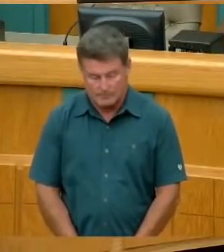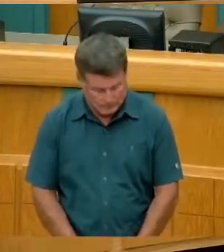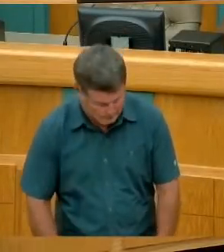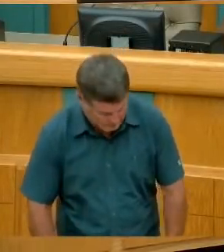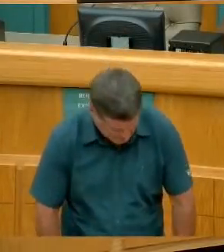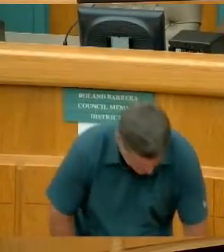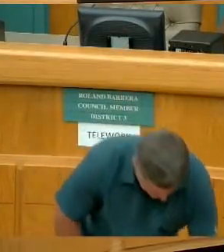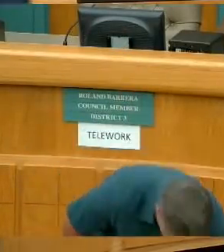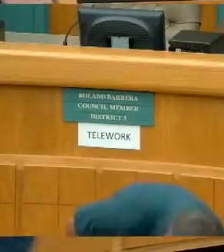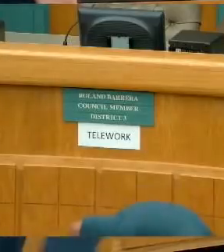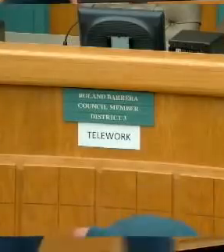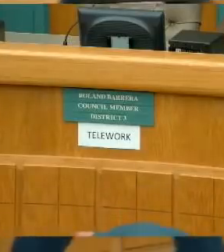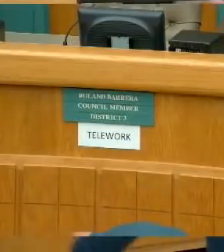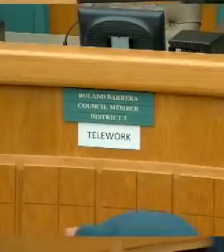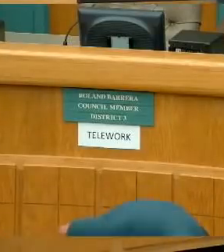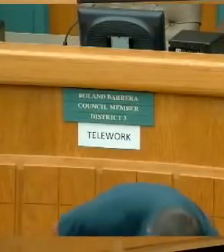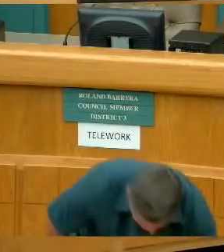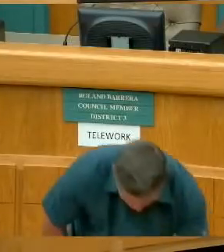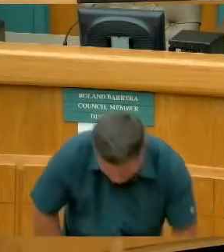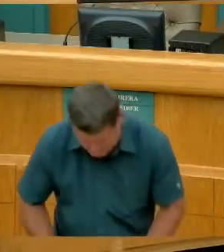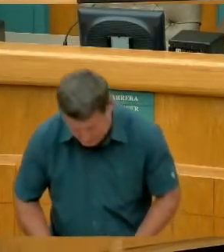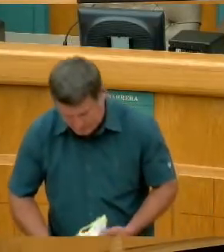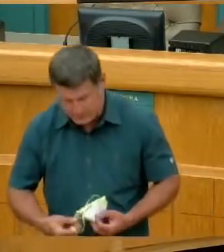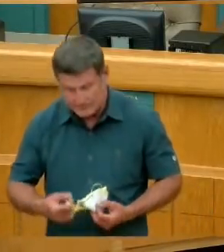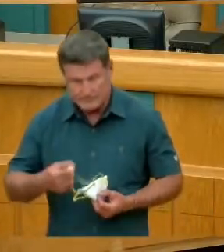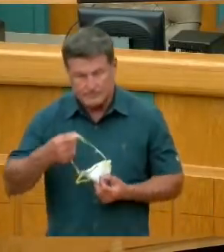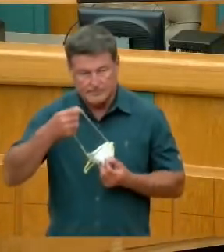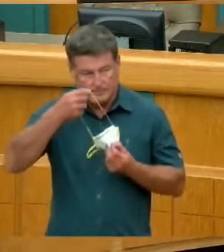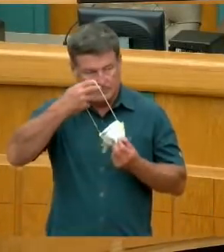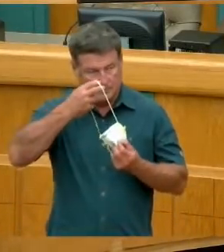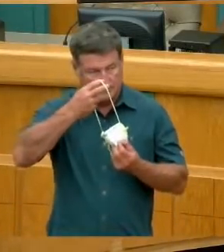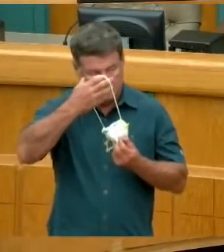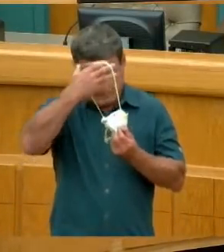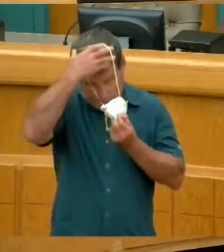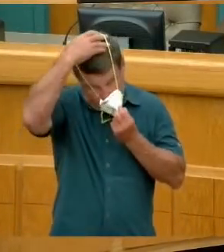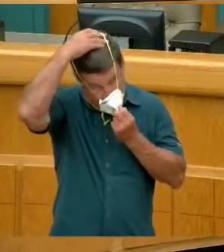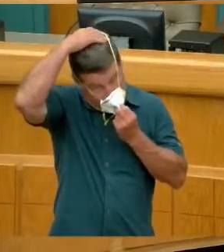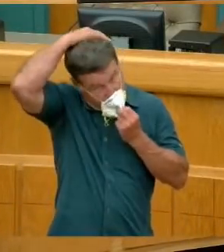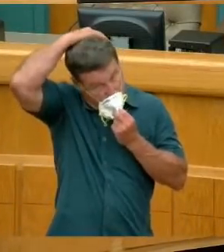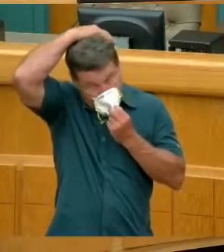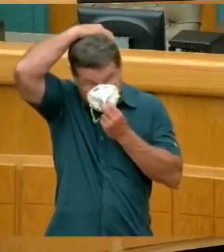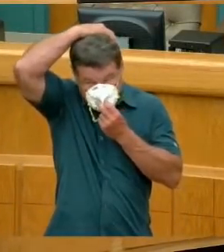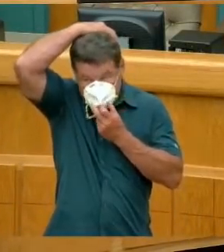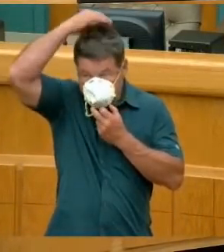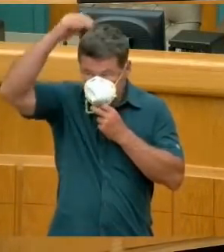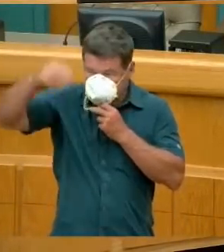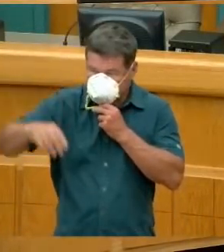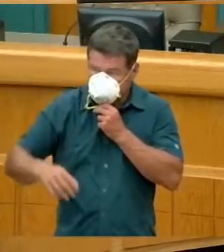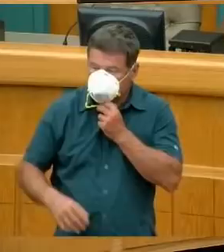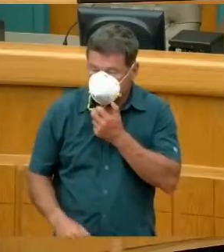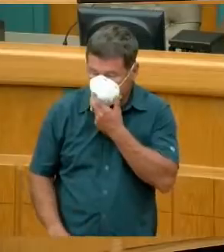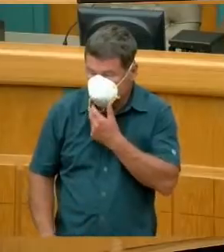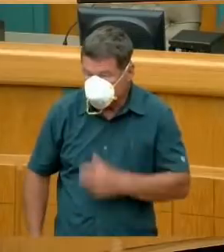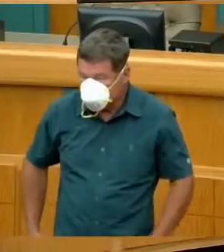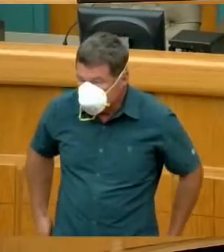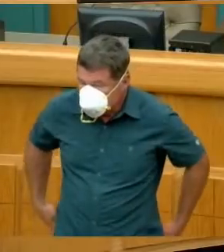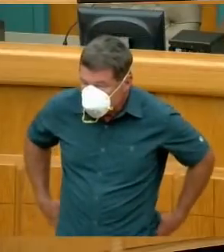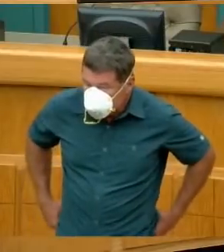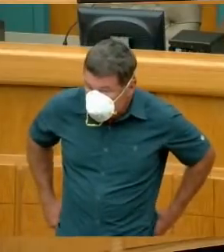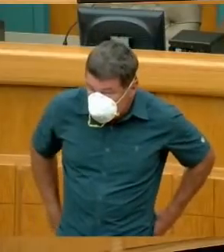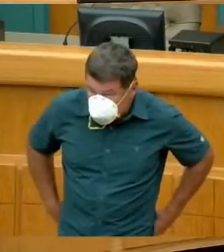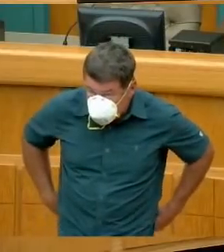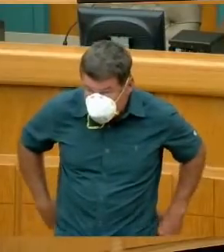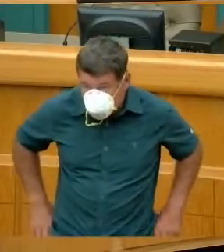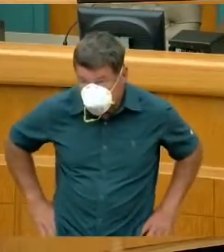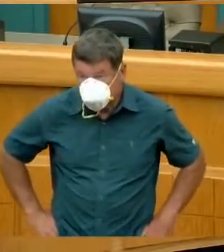conocía, pero él era solo uno de muchas personas que han perdido la vida. La familia de Williams indicó que no habrán servicios fúnebres hasta el